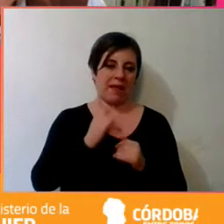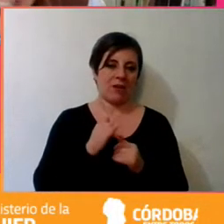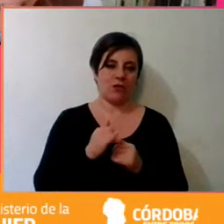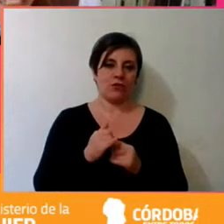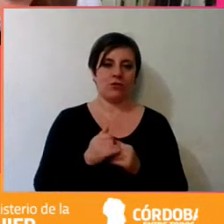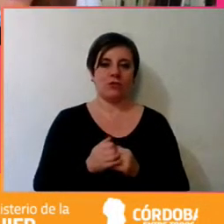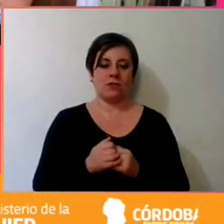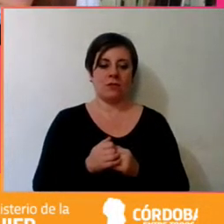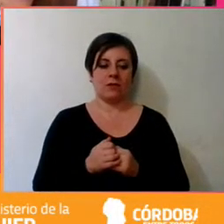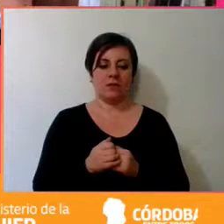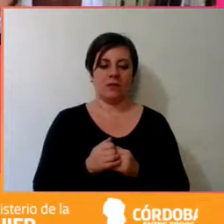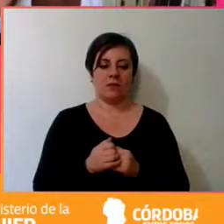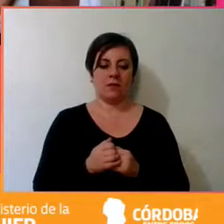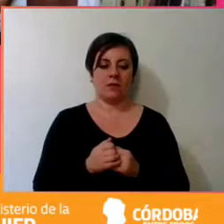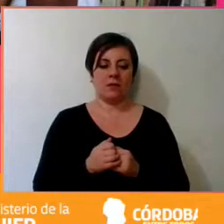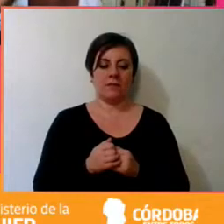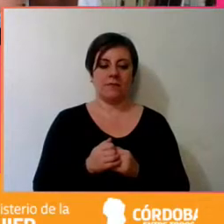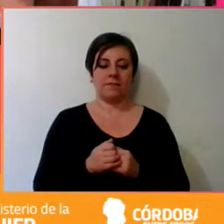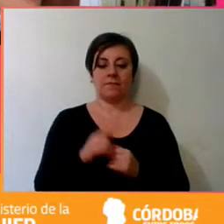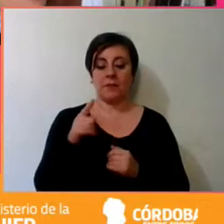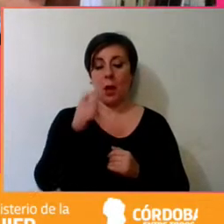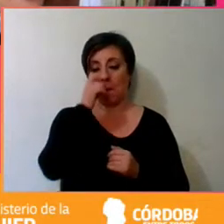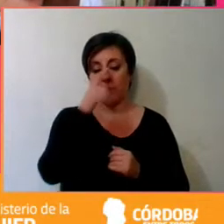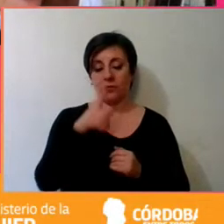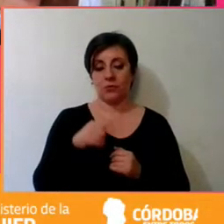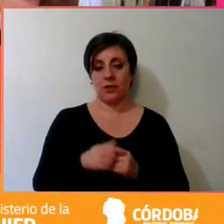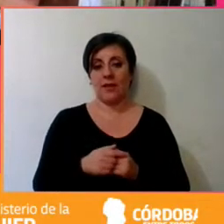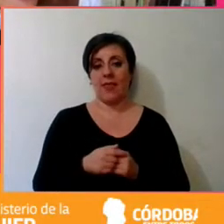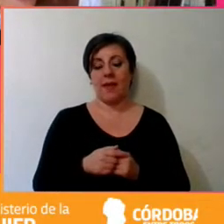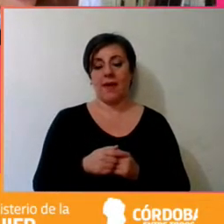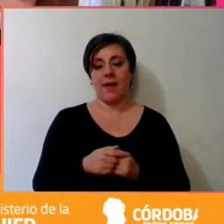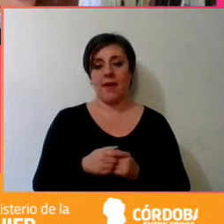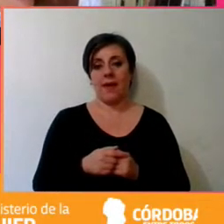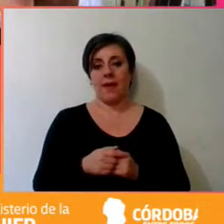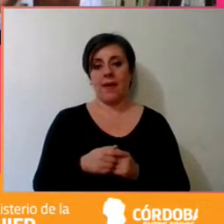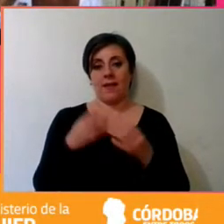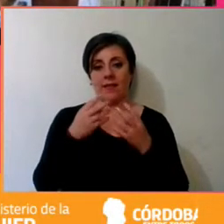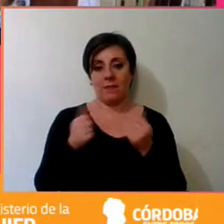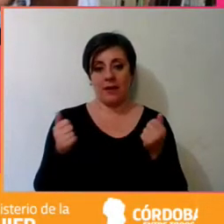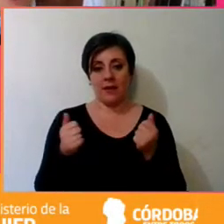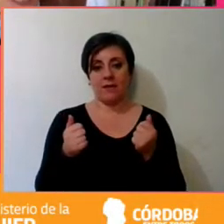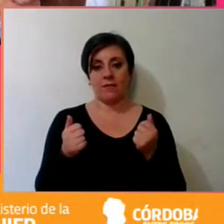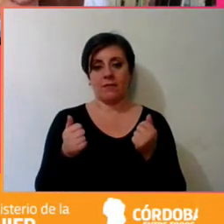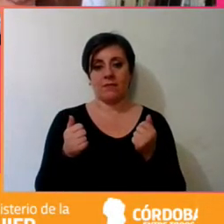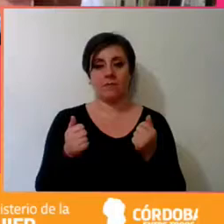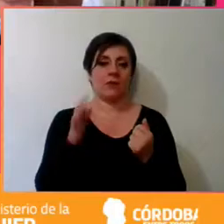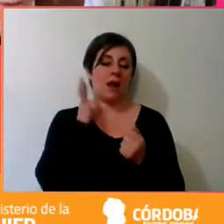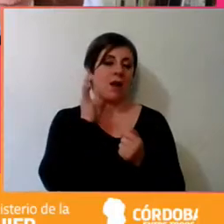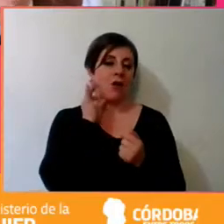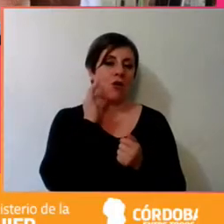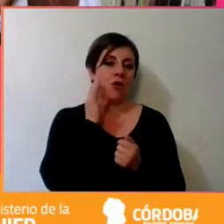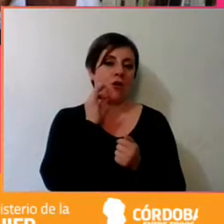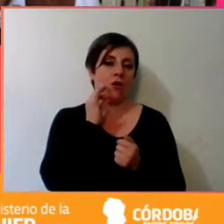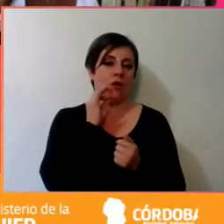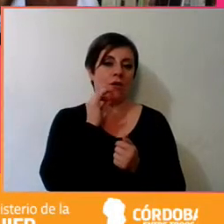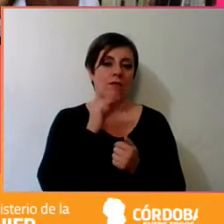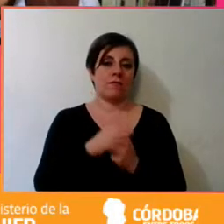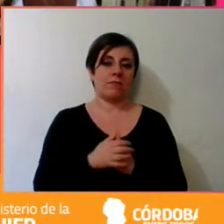puesto aquí, y bueno, esta oportunidad de hacer este cierre pues es una cosa muy,